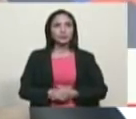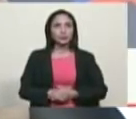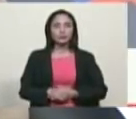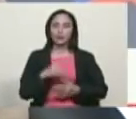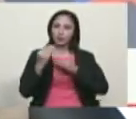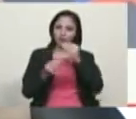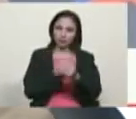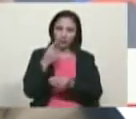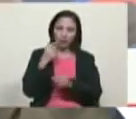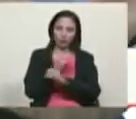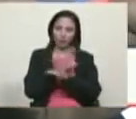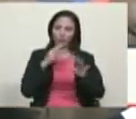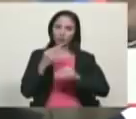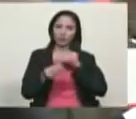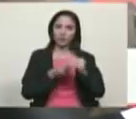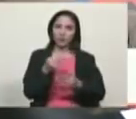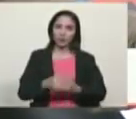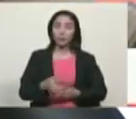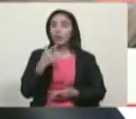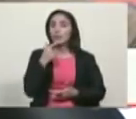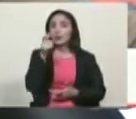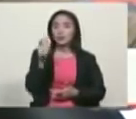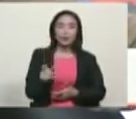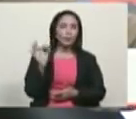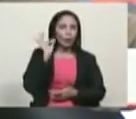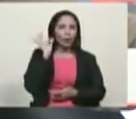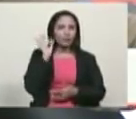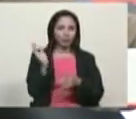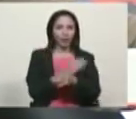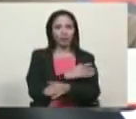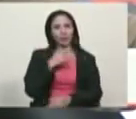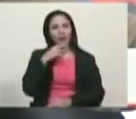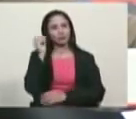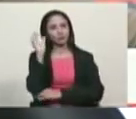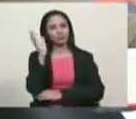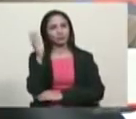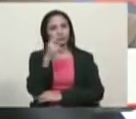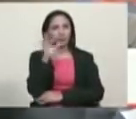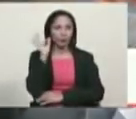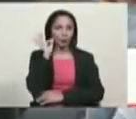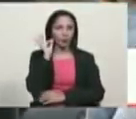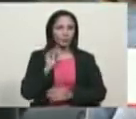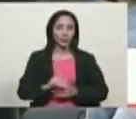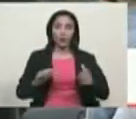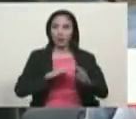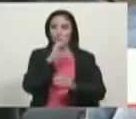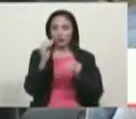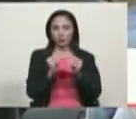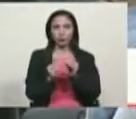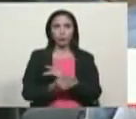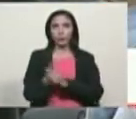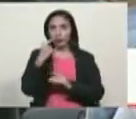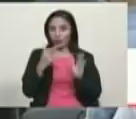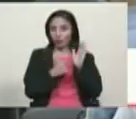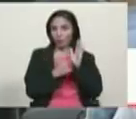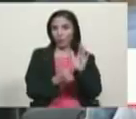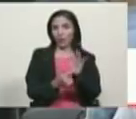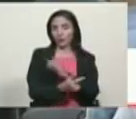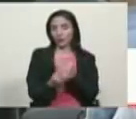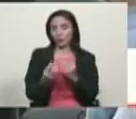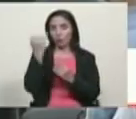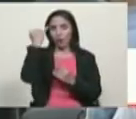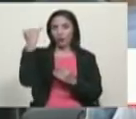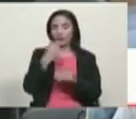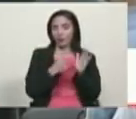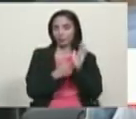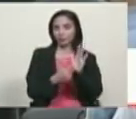Hacerlo, por lo que dice Ana Esther, el relato que ellos han vendido y han posicionado,